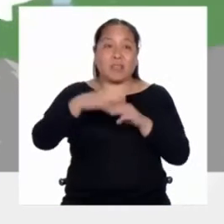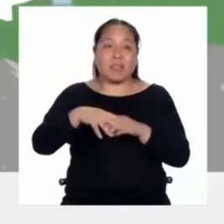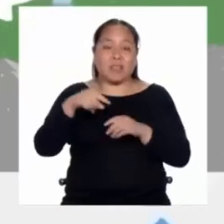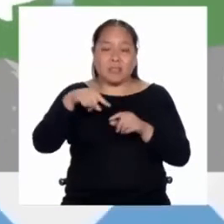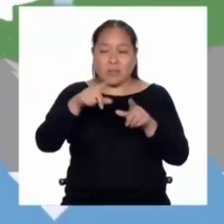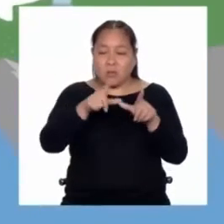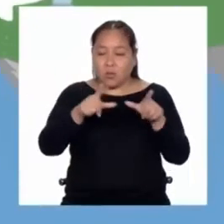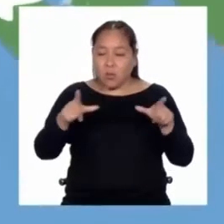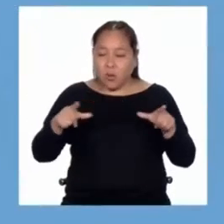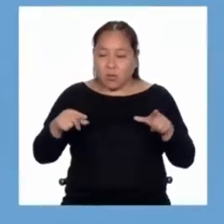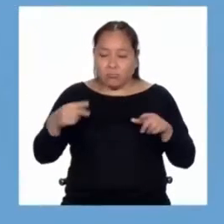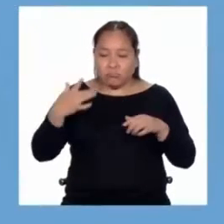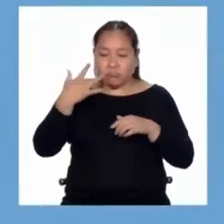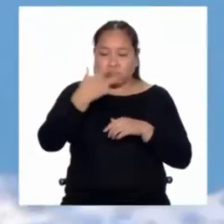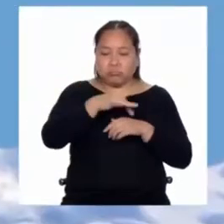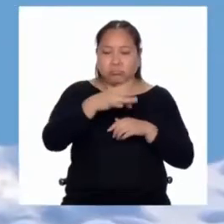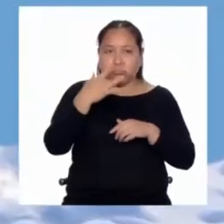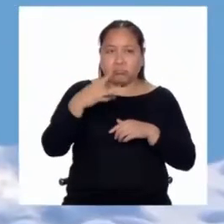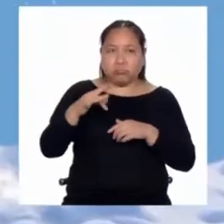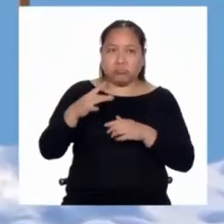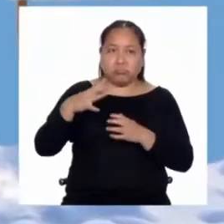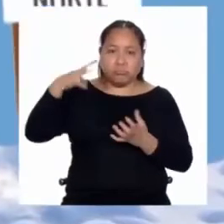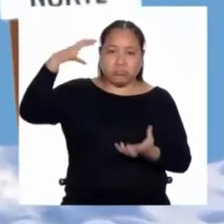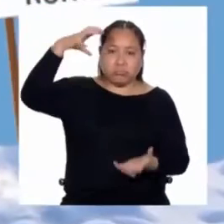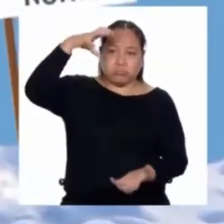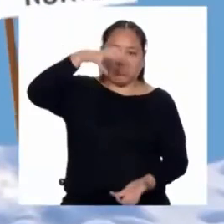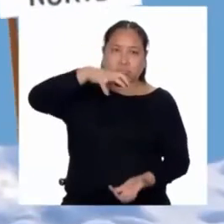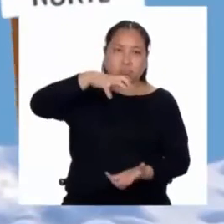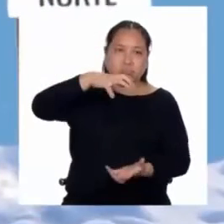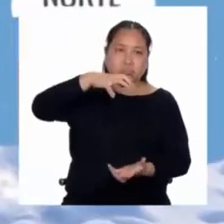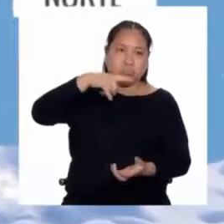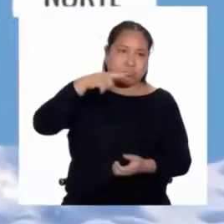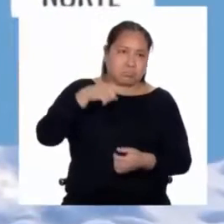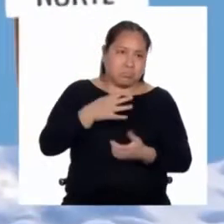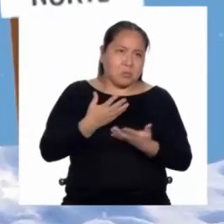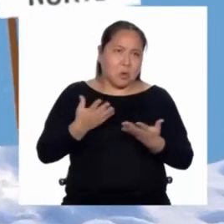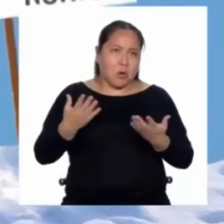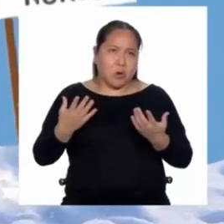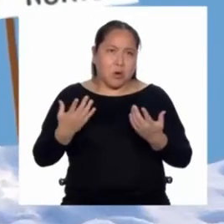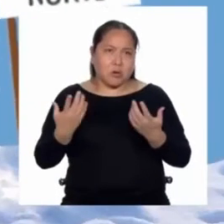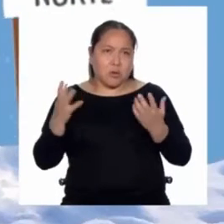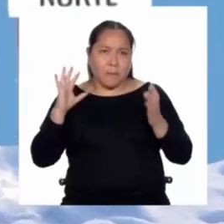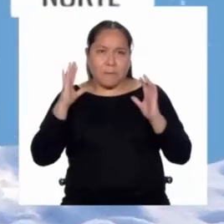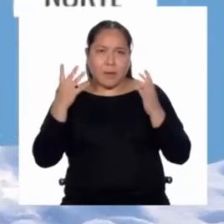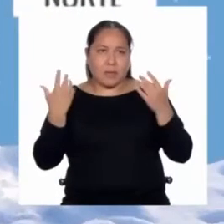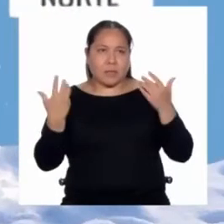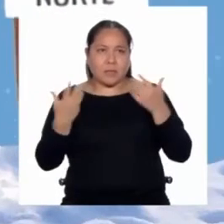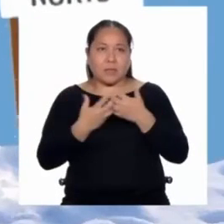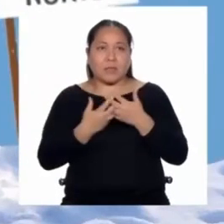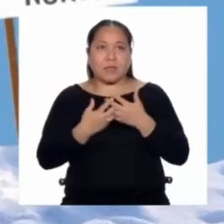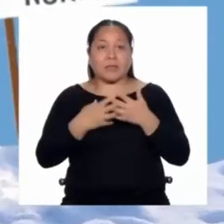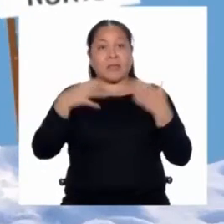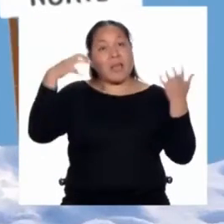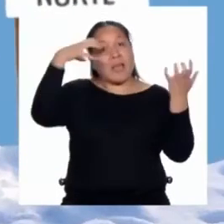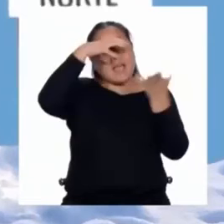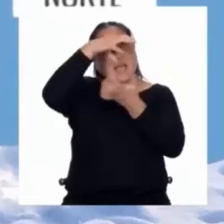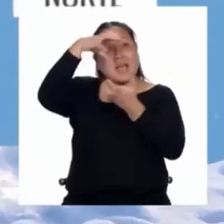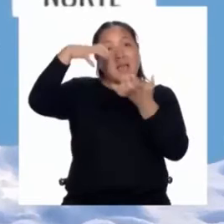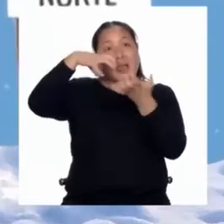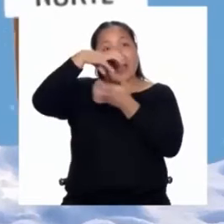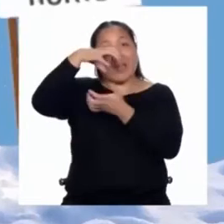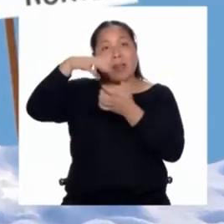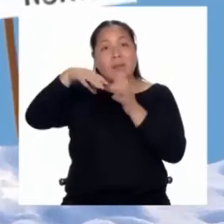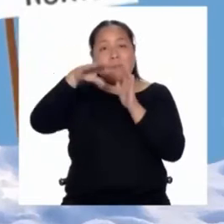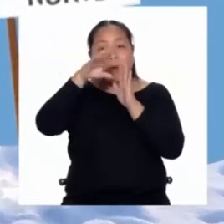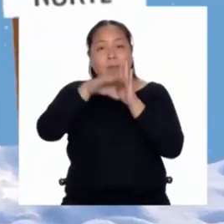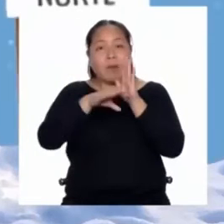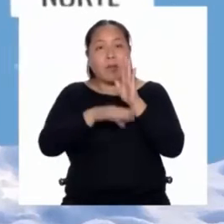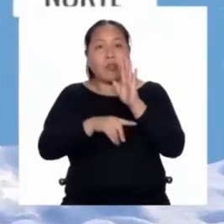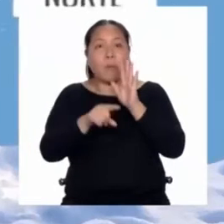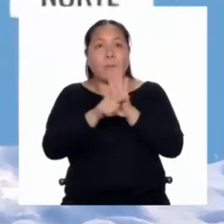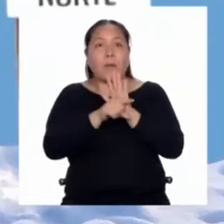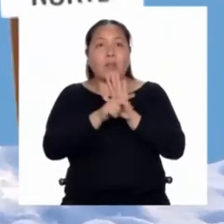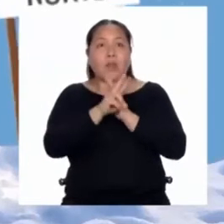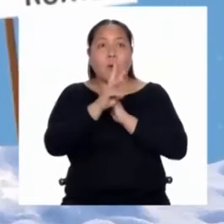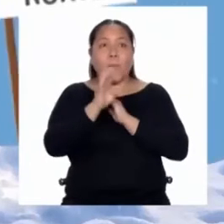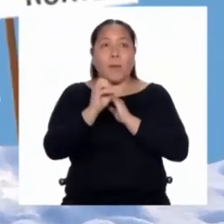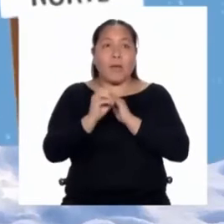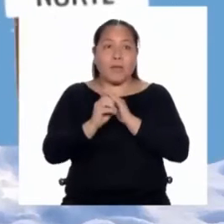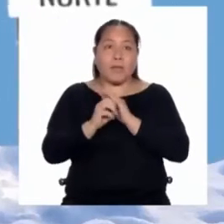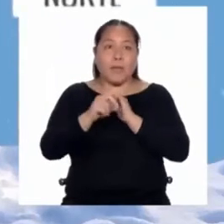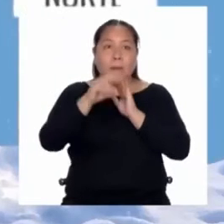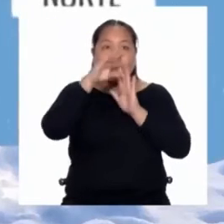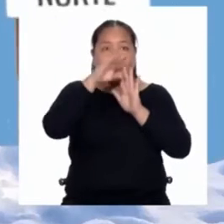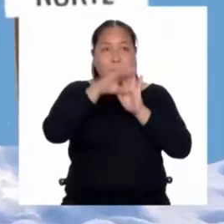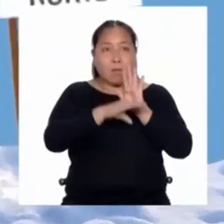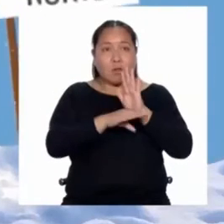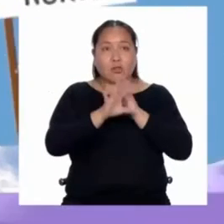deshabitado. Pero ambos polos tienen aspectos en común, como por ejemplo el clima, que se encuentra entre los menos 20 y menos